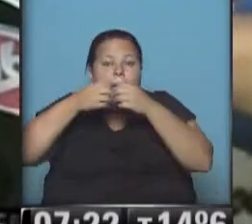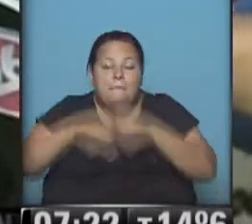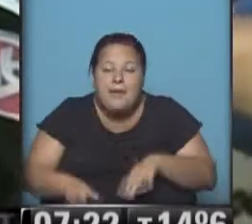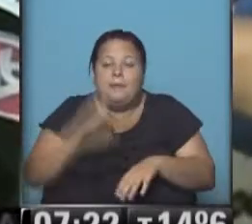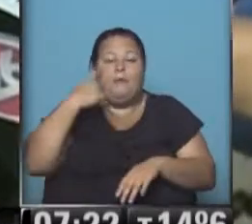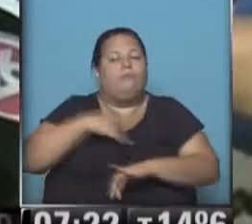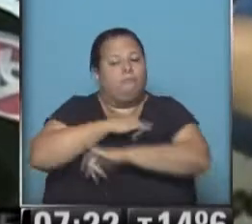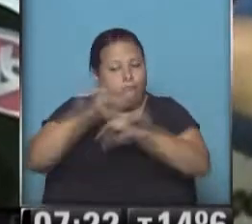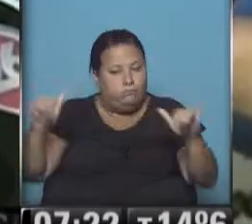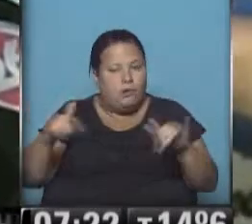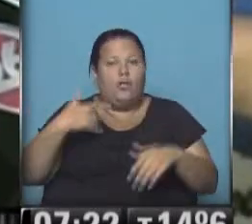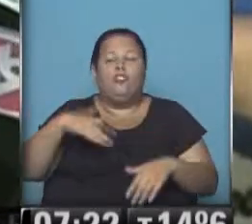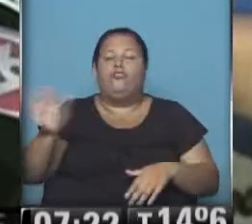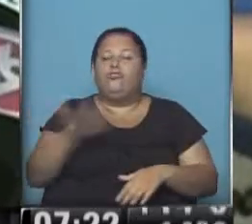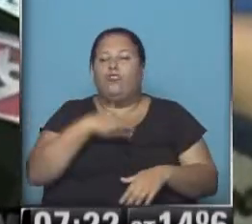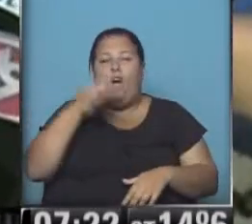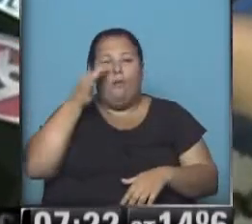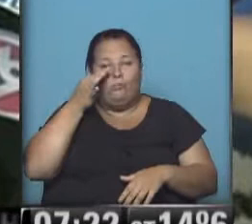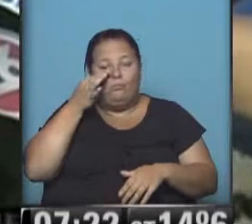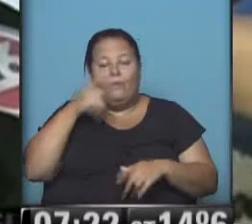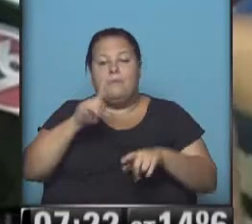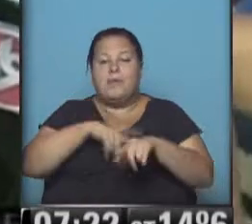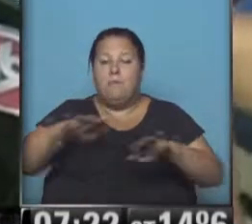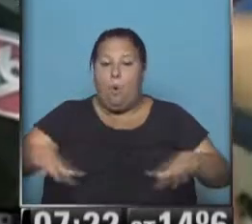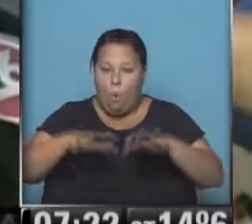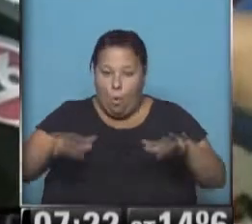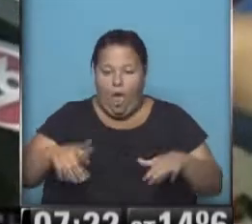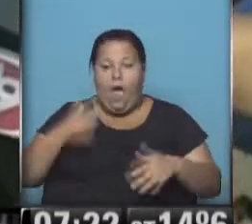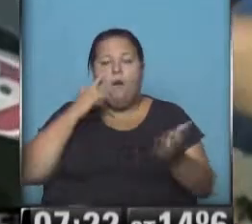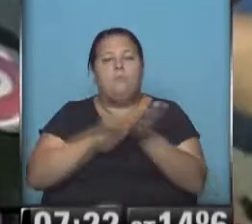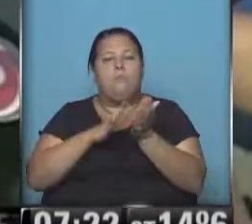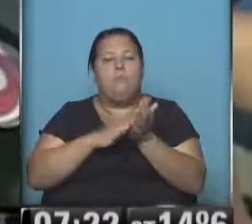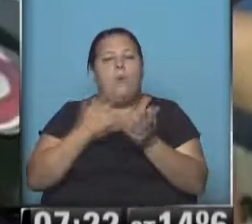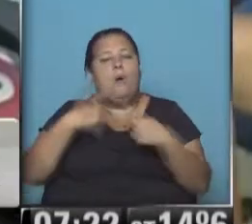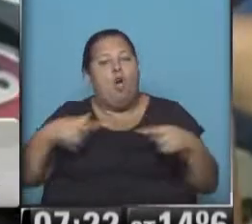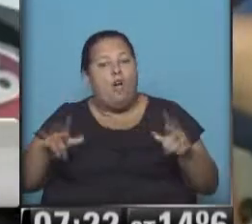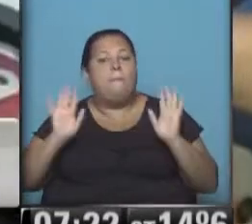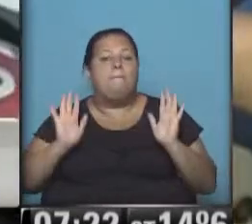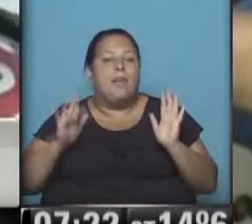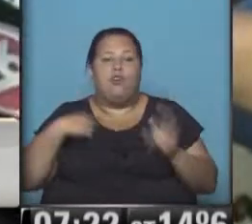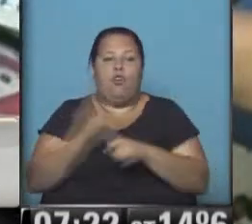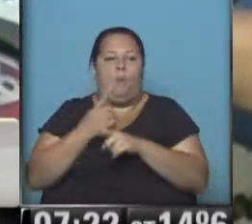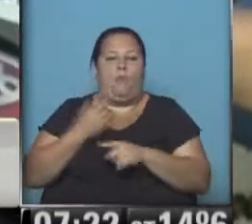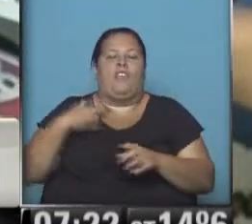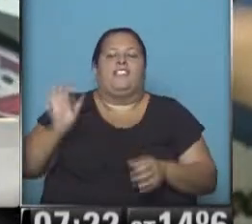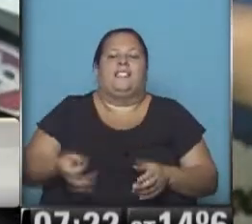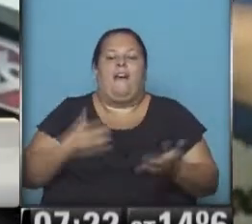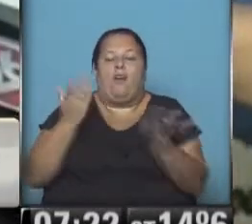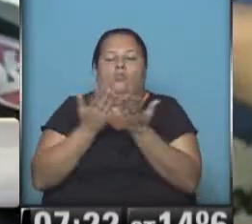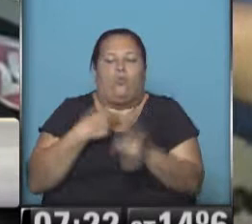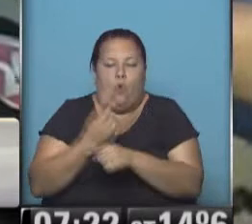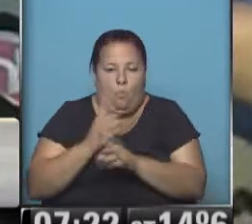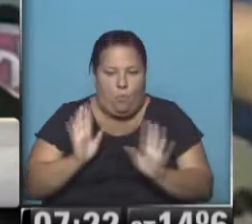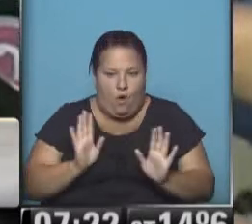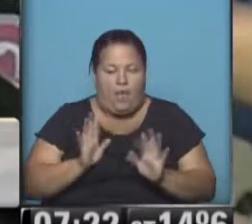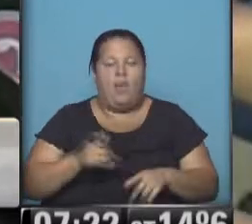hemos expresado que todo lo visto en la escena del hecho nos muestra una determinada cosa, pero no somos quienes para esa evaluación. Y les